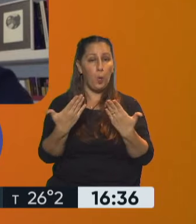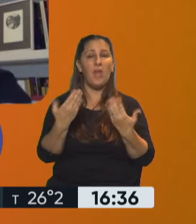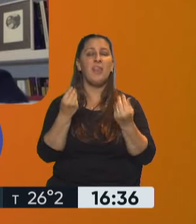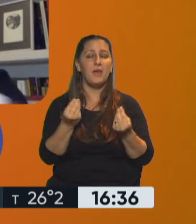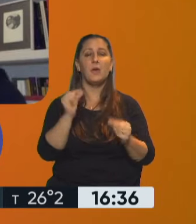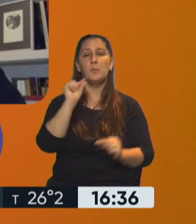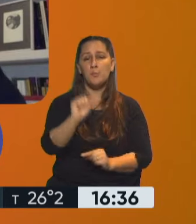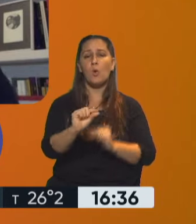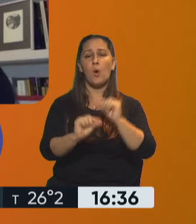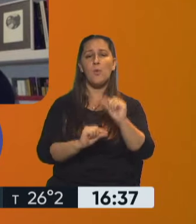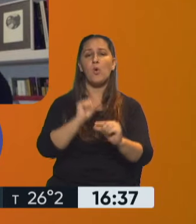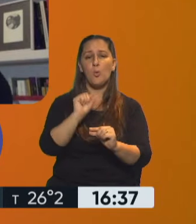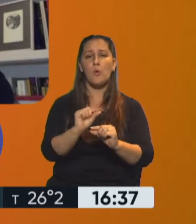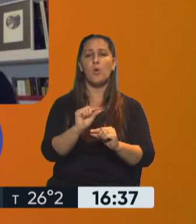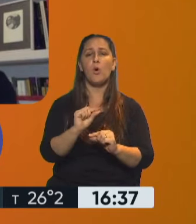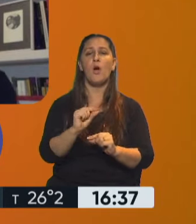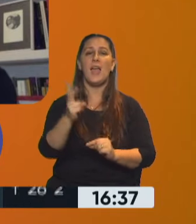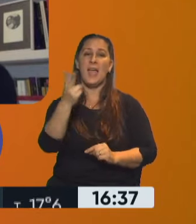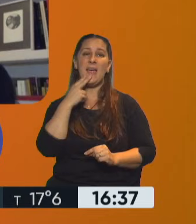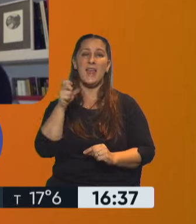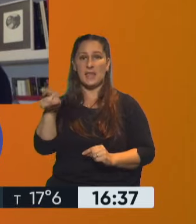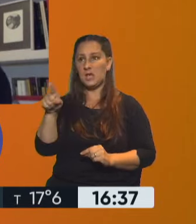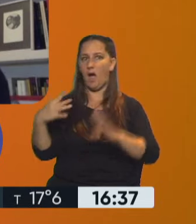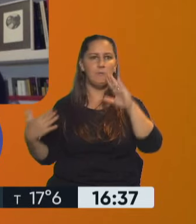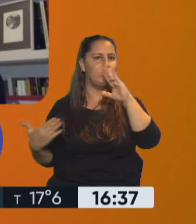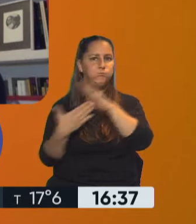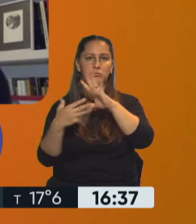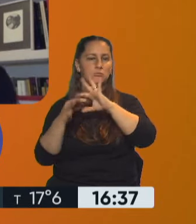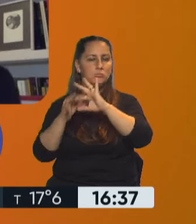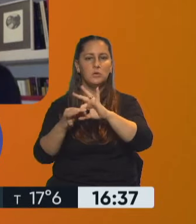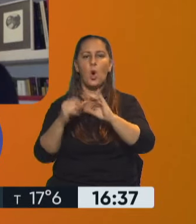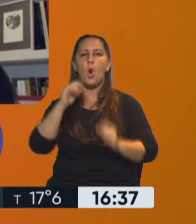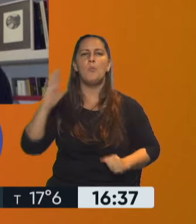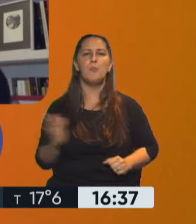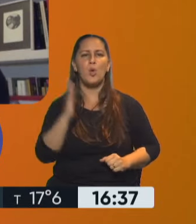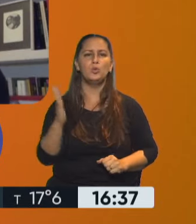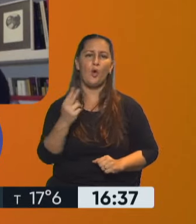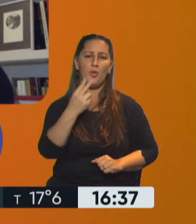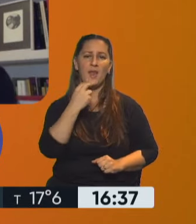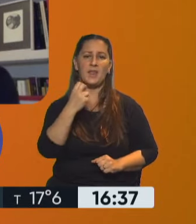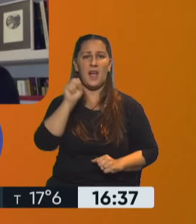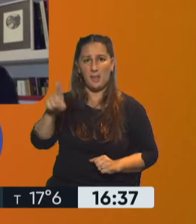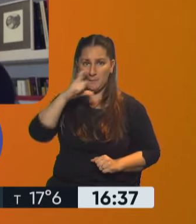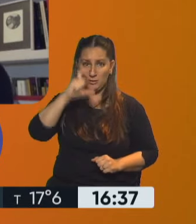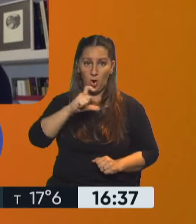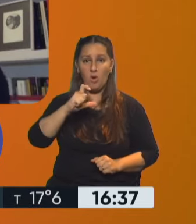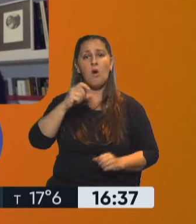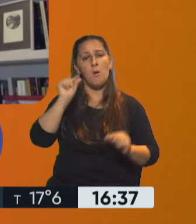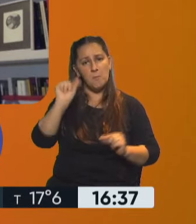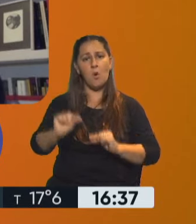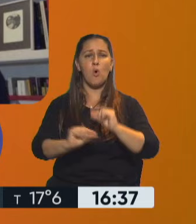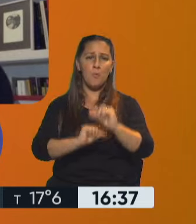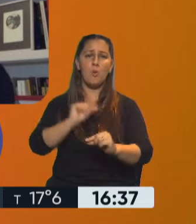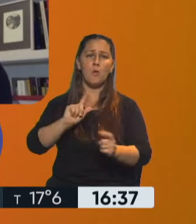a migrar de una energía muy dependiente o de una producción de energía muy dependiente del petróleo a